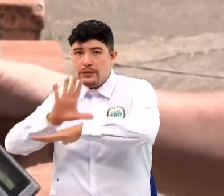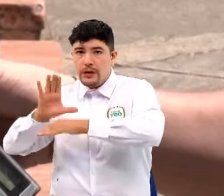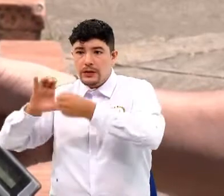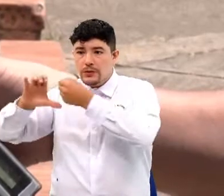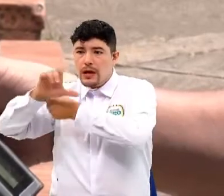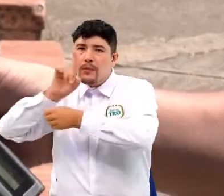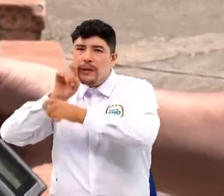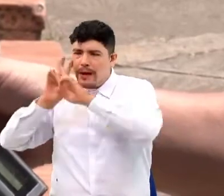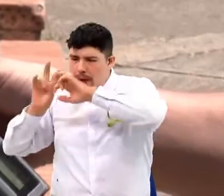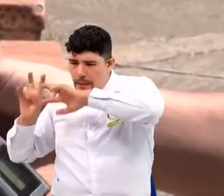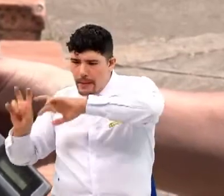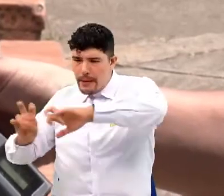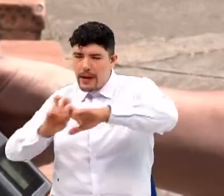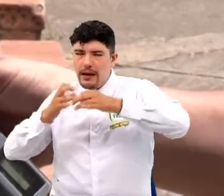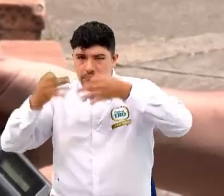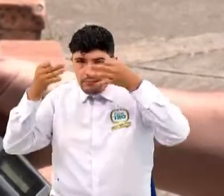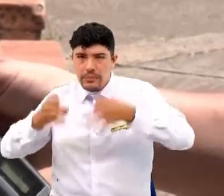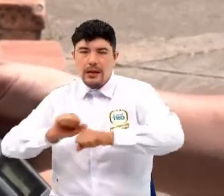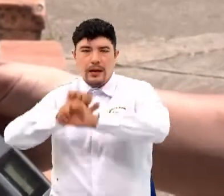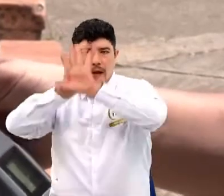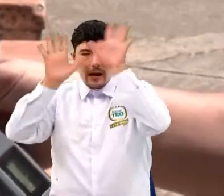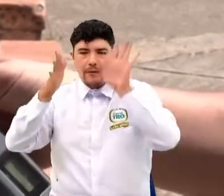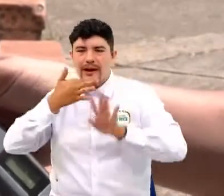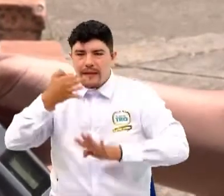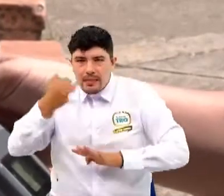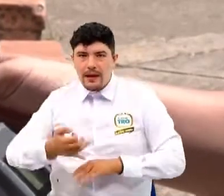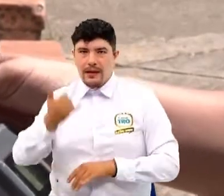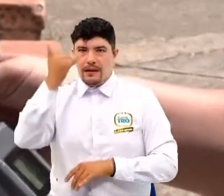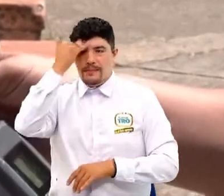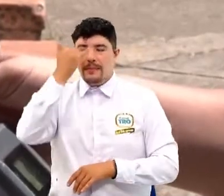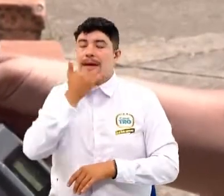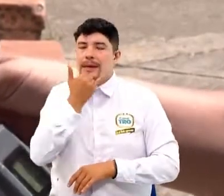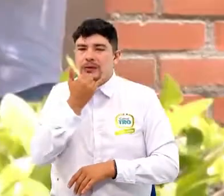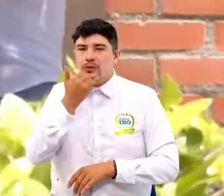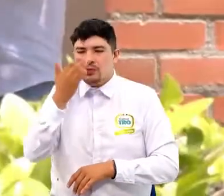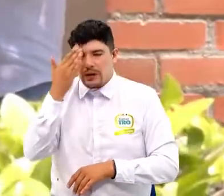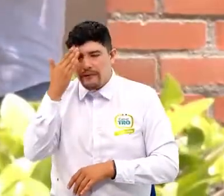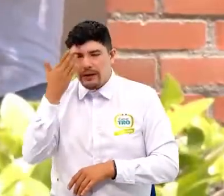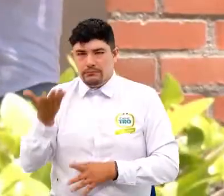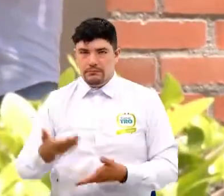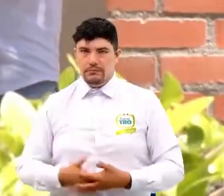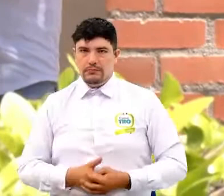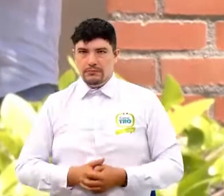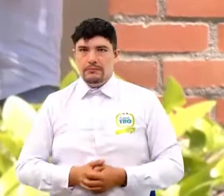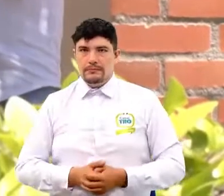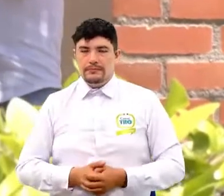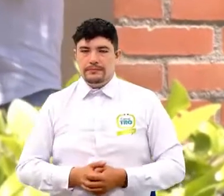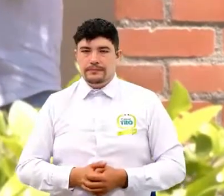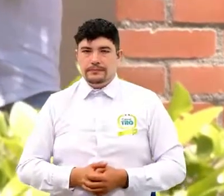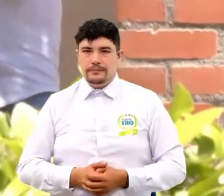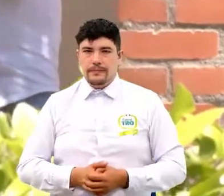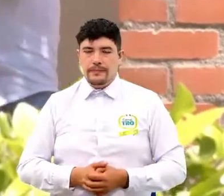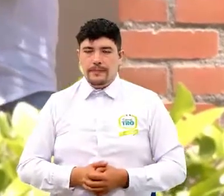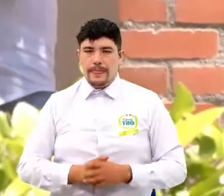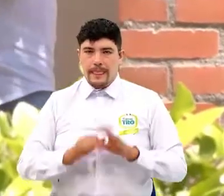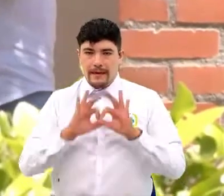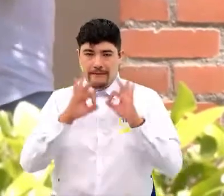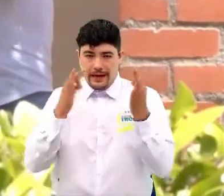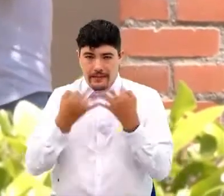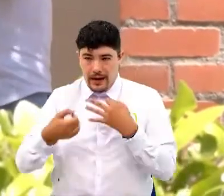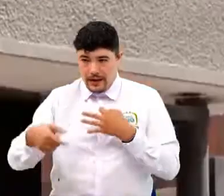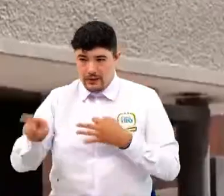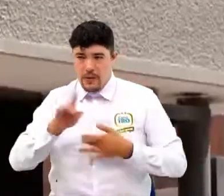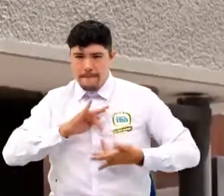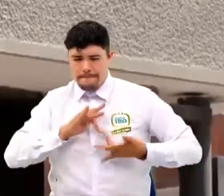debido a que nosotros como familia merecemos saber realmente qué fue lo que sucedió con mi hermana. Este doloroso hecho, que deja una profunda pérdida